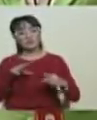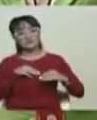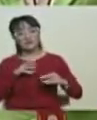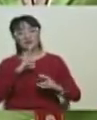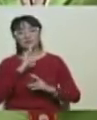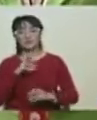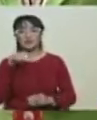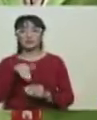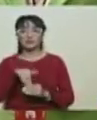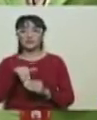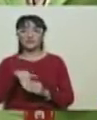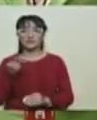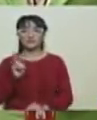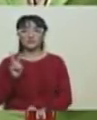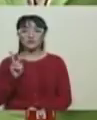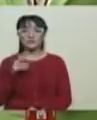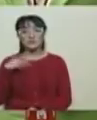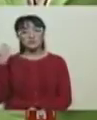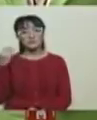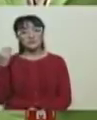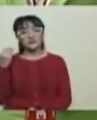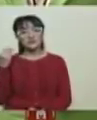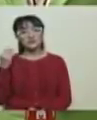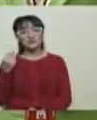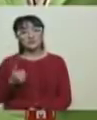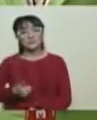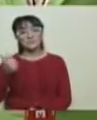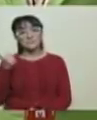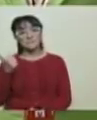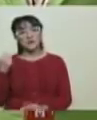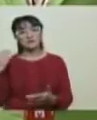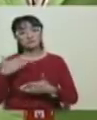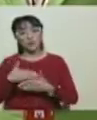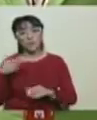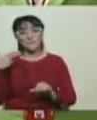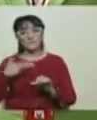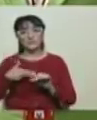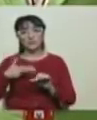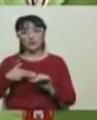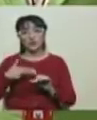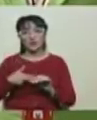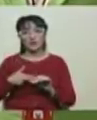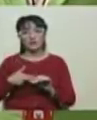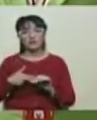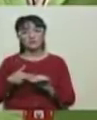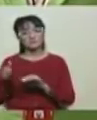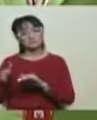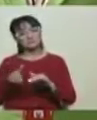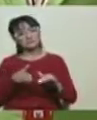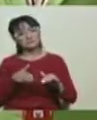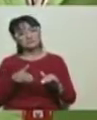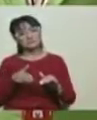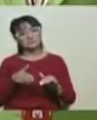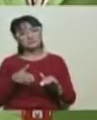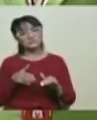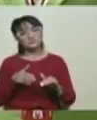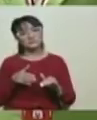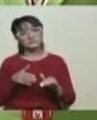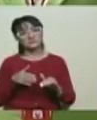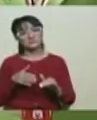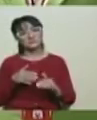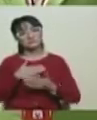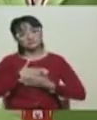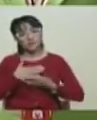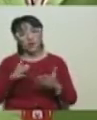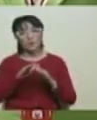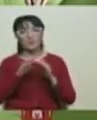resultados, pero que consideran más sanciones petroleras. Pero esto por un lado, pero por otro lado hay una gran